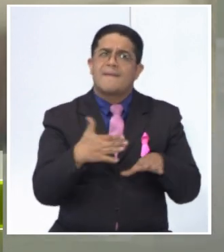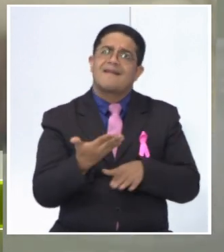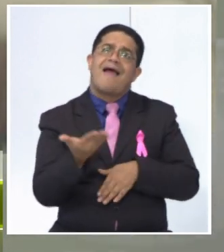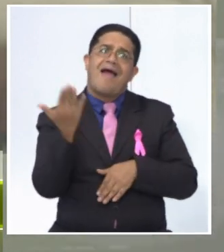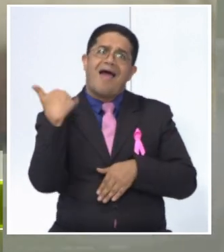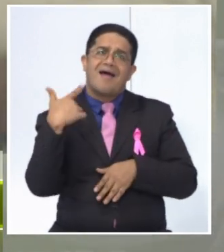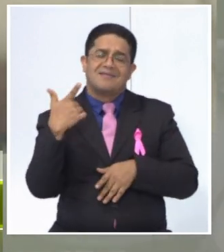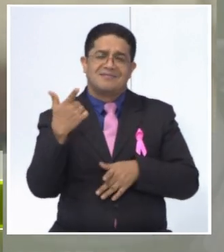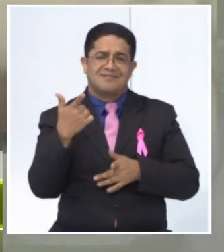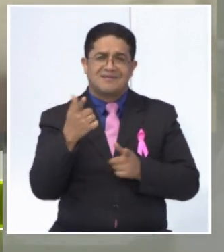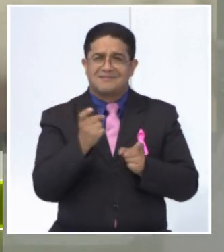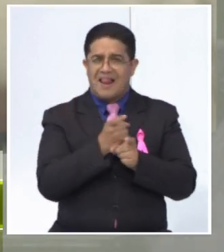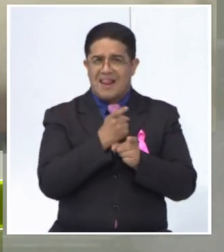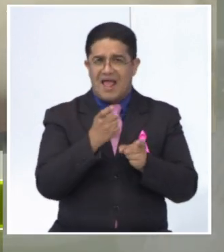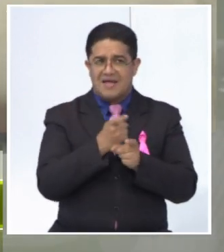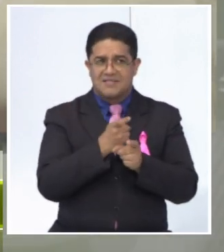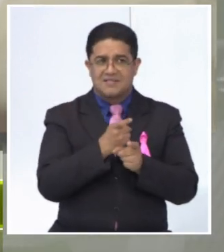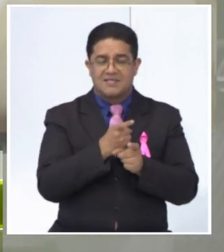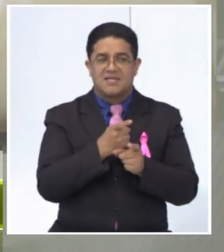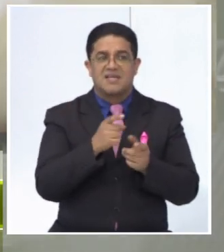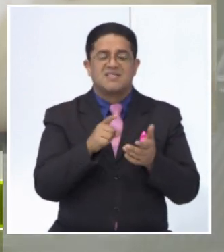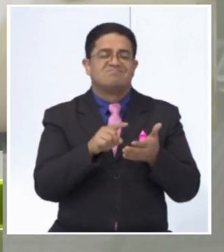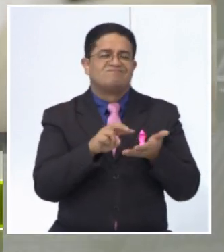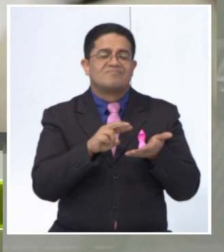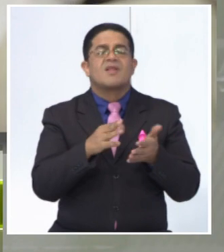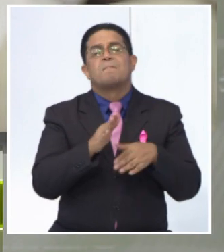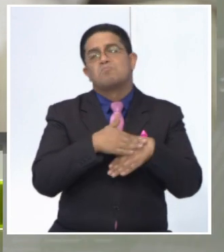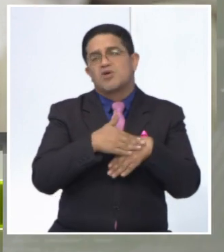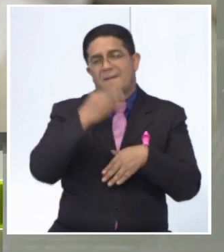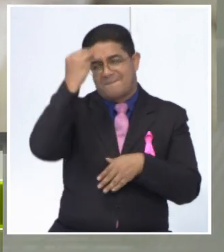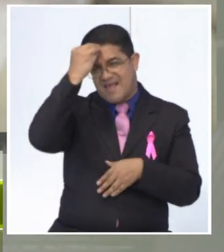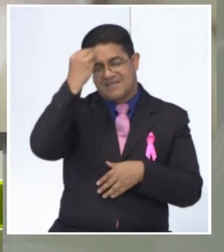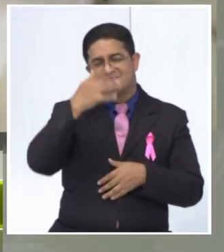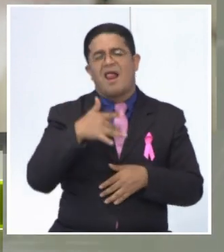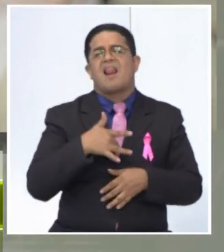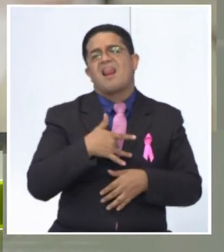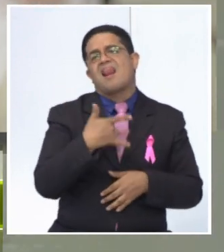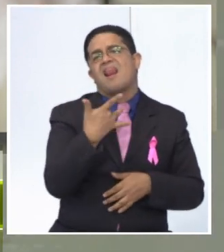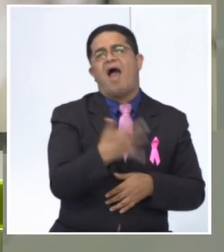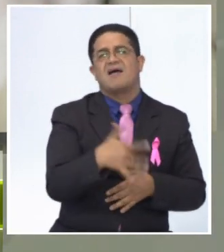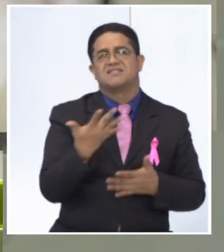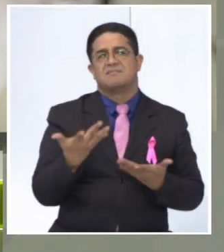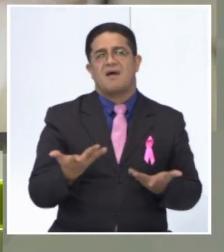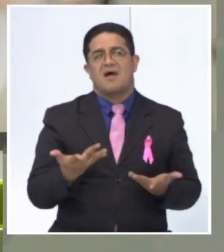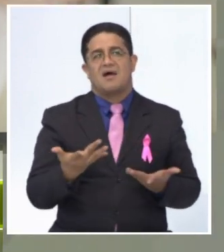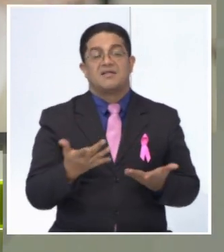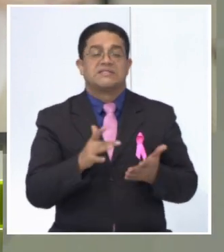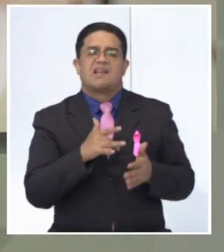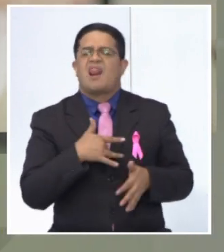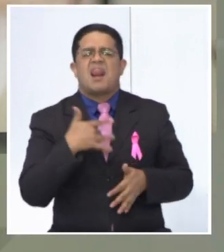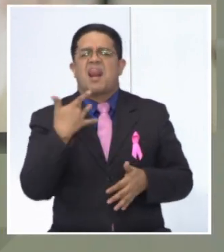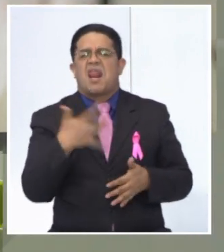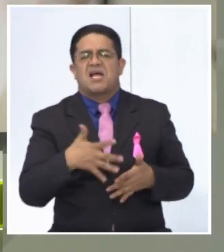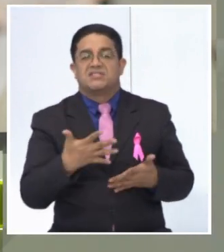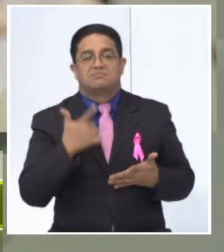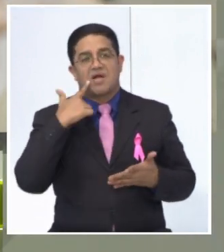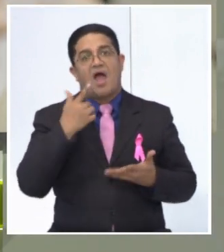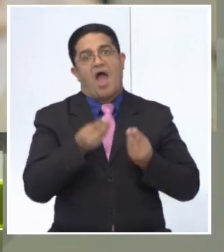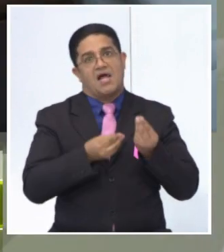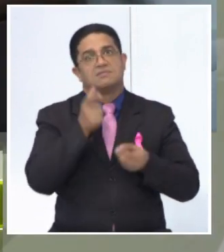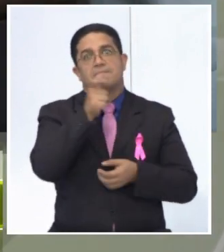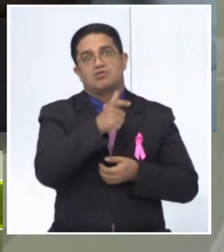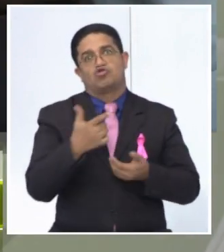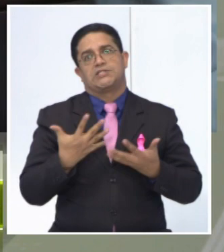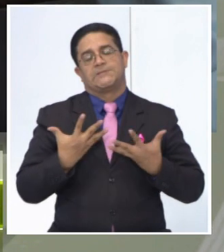de la enfermedad, o sea, no ser vistas con lástima. Una mirada de lástima destruye a muchas personas.